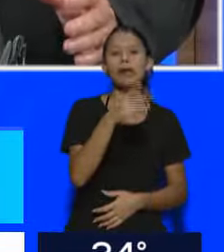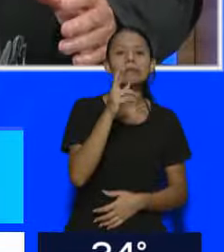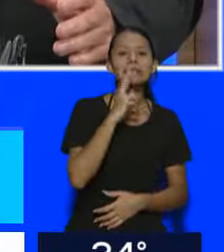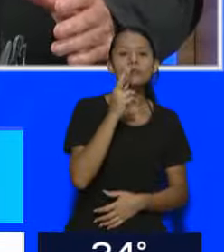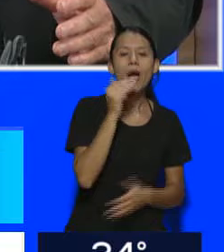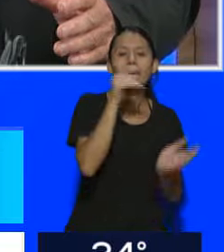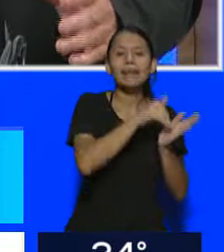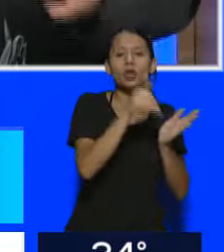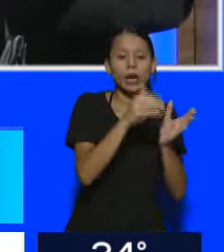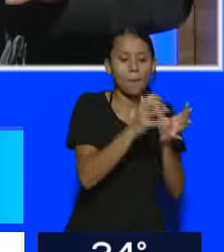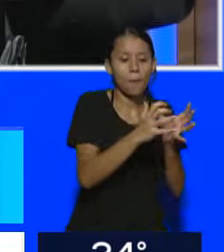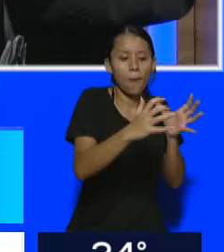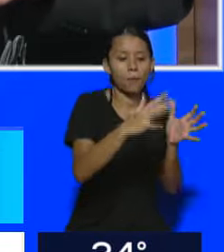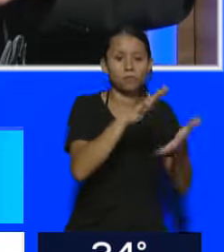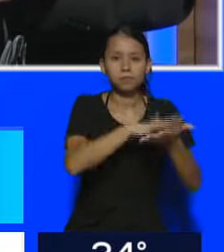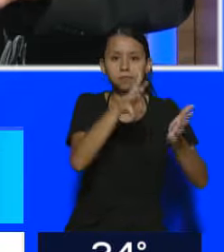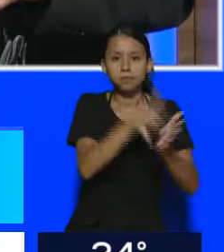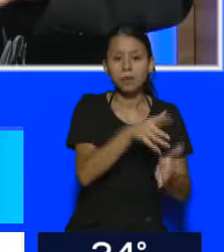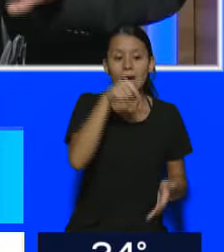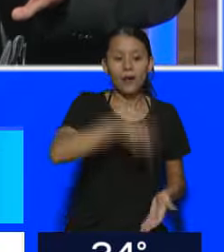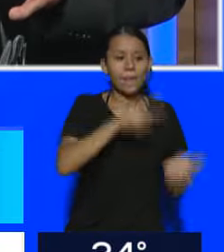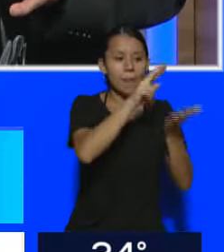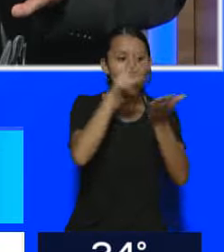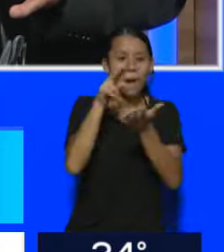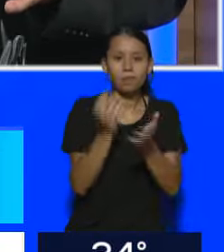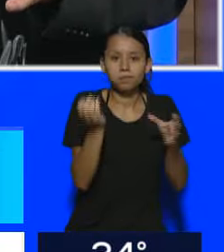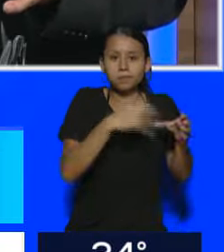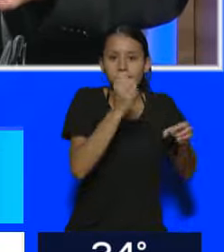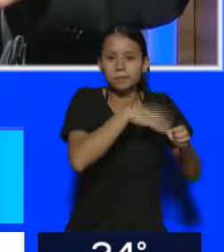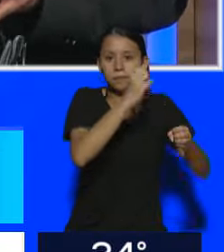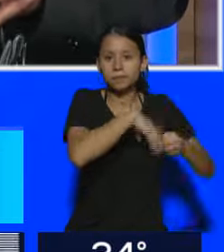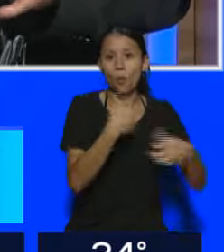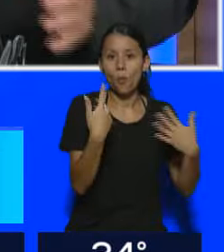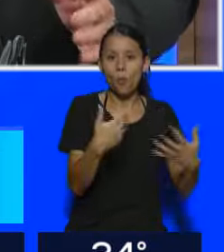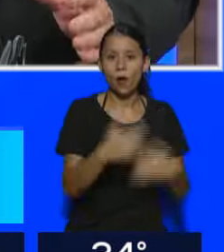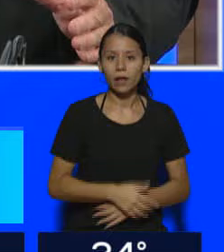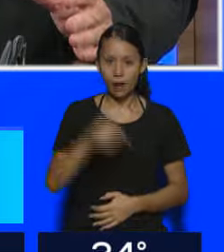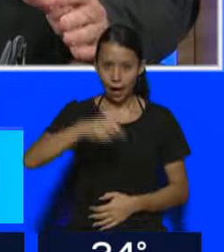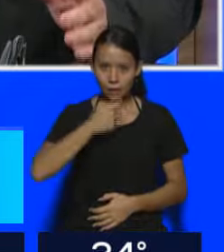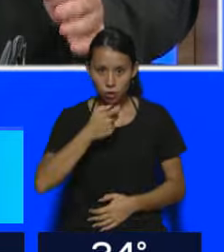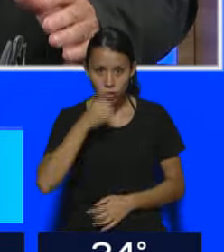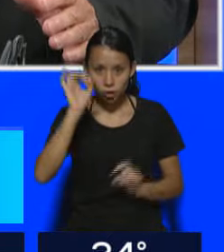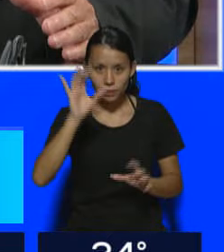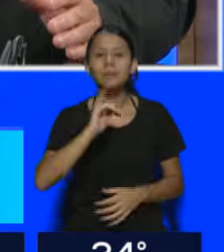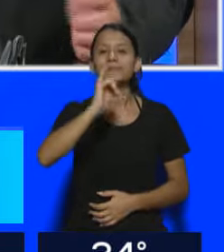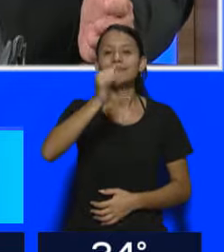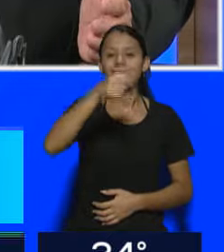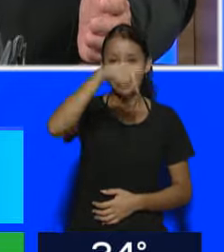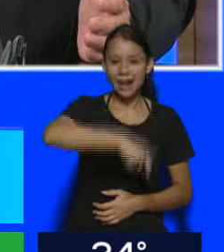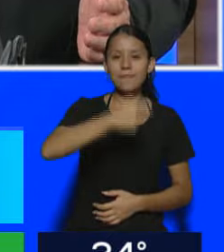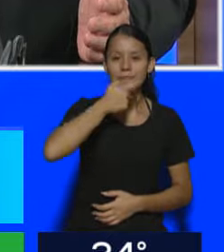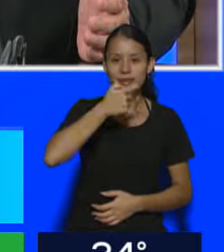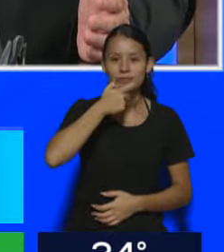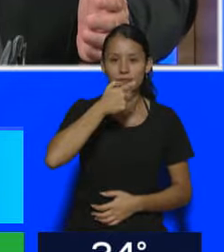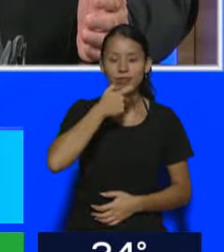podrían estar recogiéndose durante este año. Con lo cual, productivo mendocino nada más. Por supuesto, todo lo que es la producción mendocina. Con lo